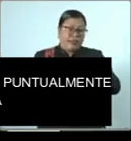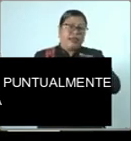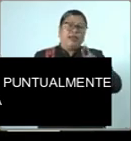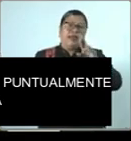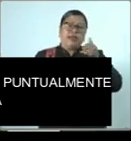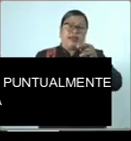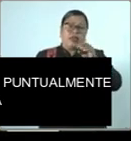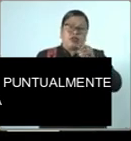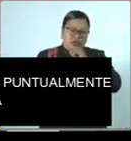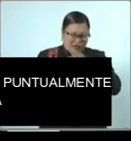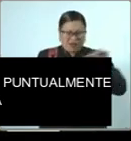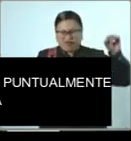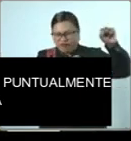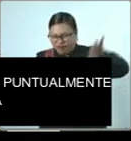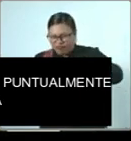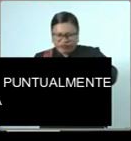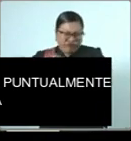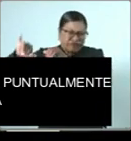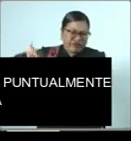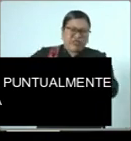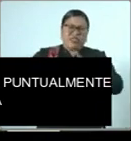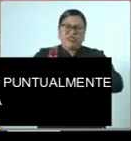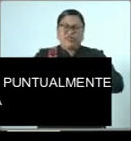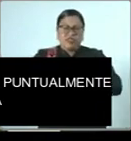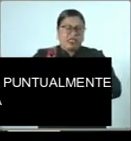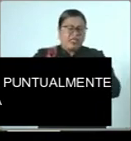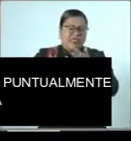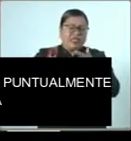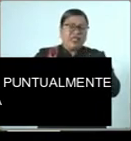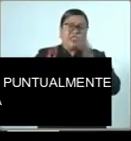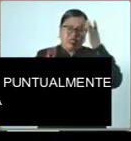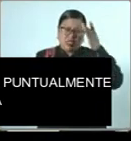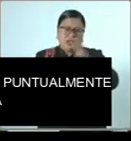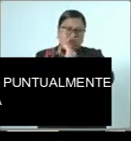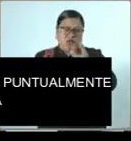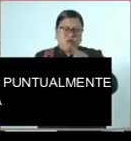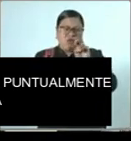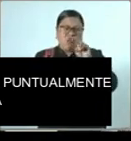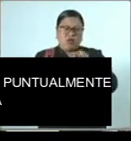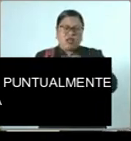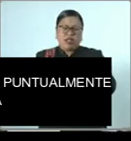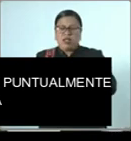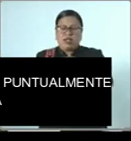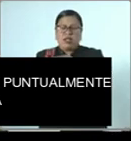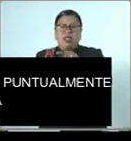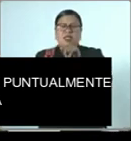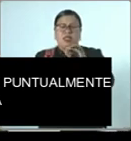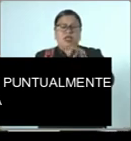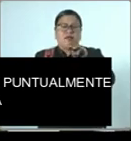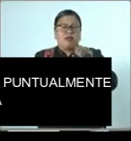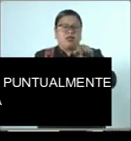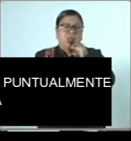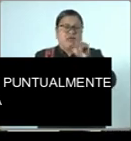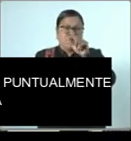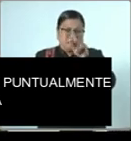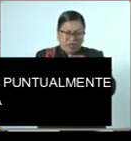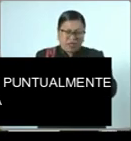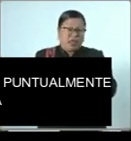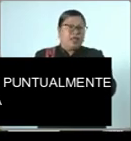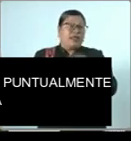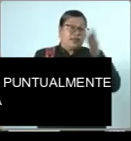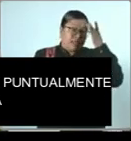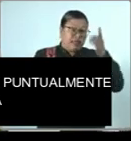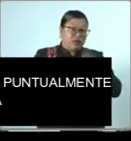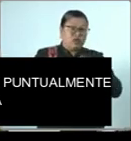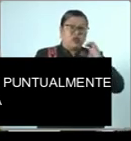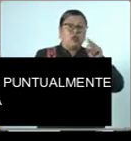derrumbes. Y también hay derrumbes en la carretera que va de San Juan Yatzona hacia Santa María Temazcalapa. En Santa Cruz Condoy